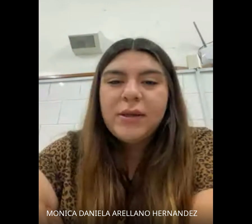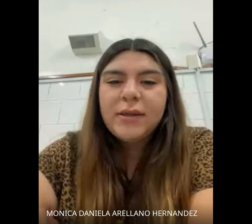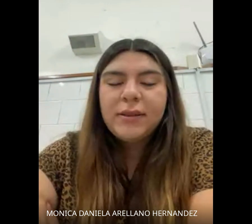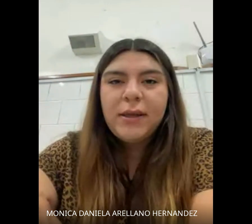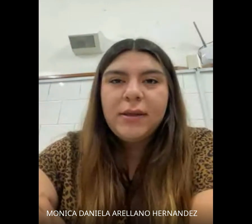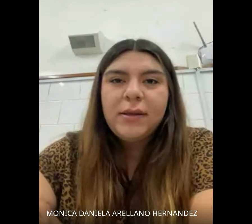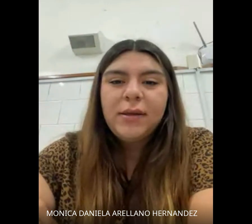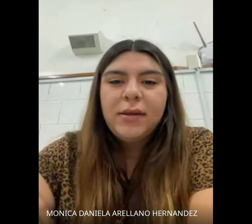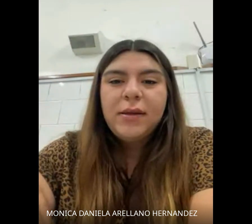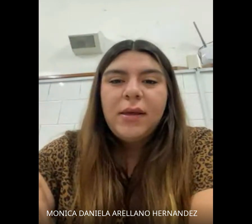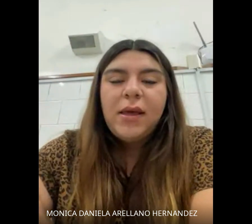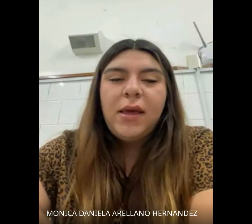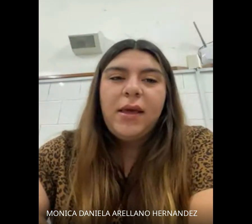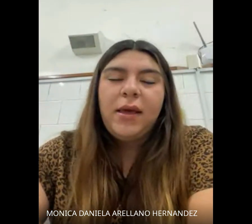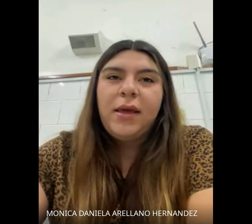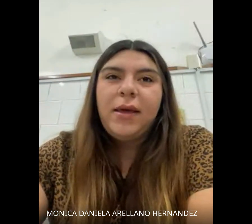muy interesante.